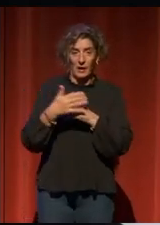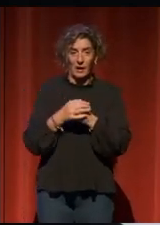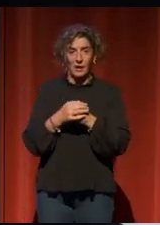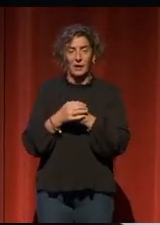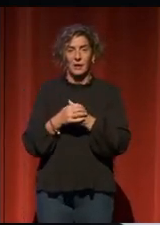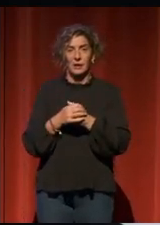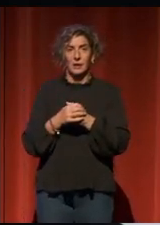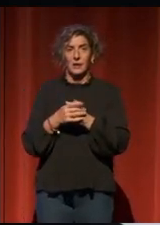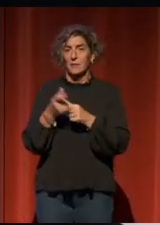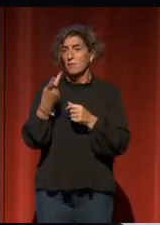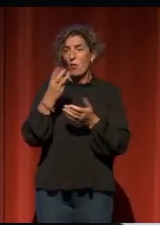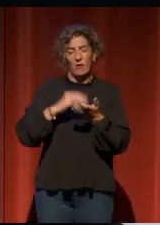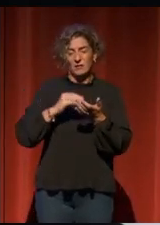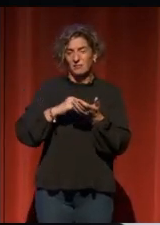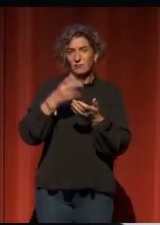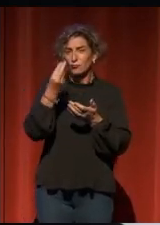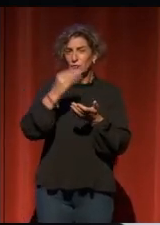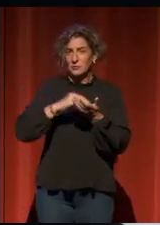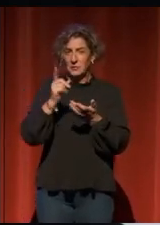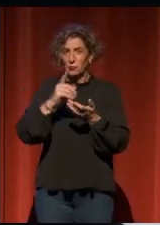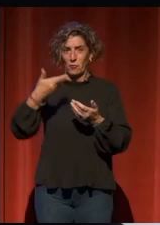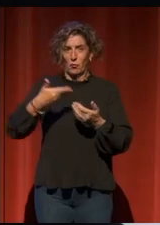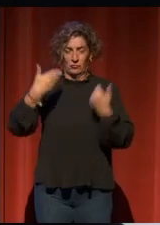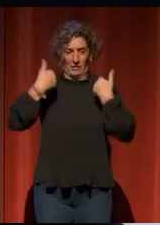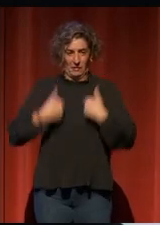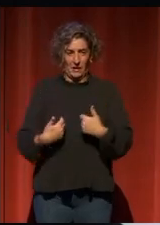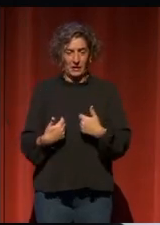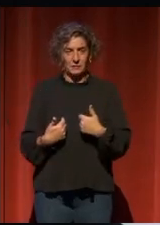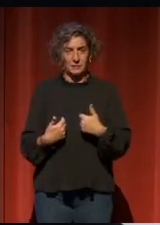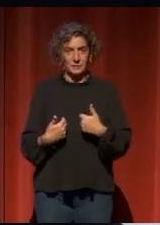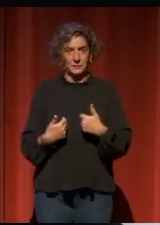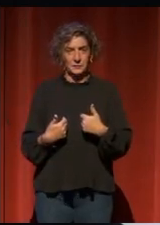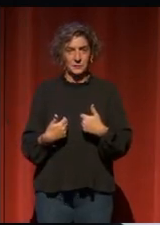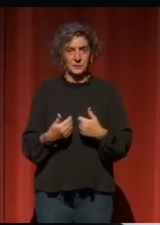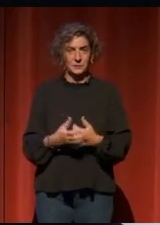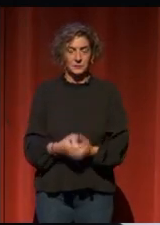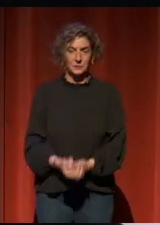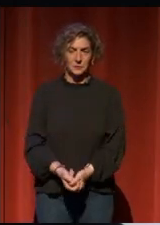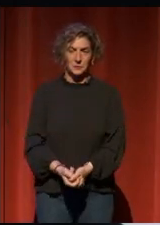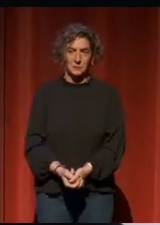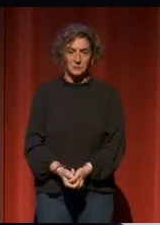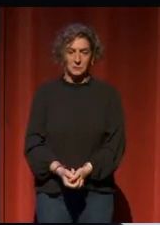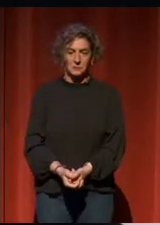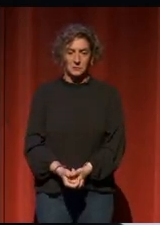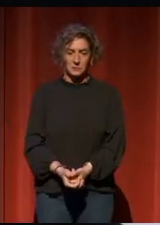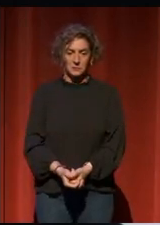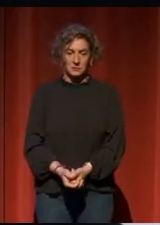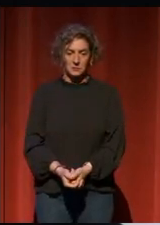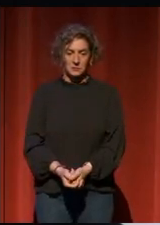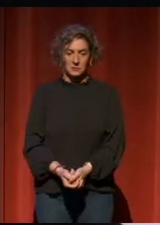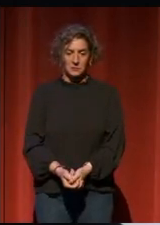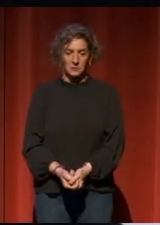importancia a sí mismo. Tiene aspiración de monarca.